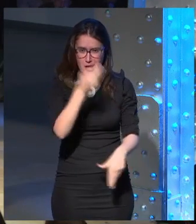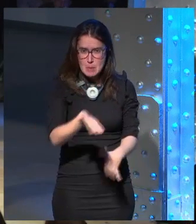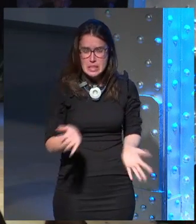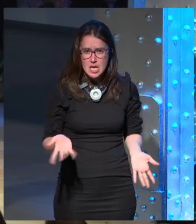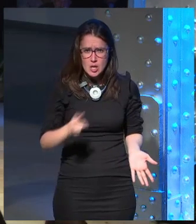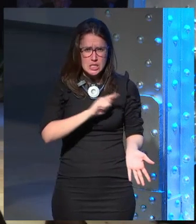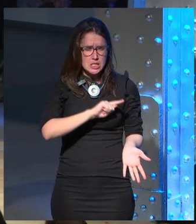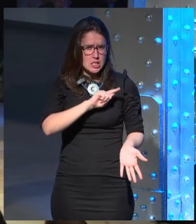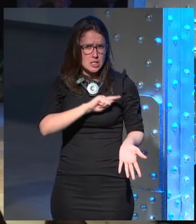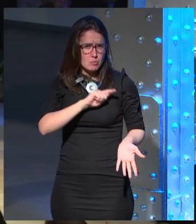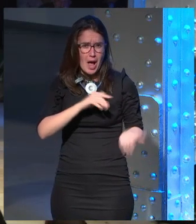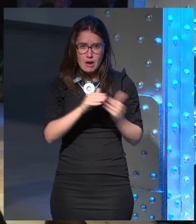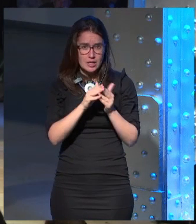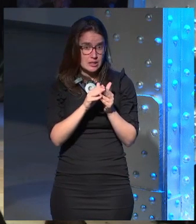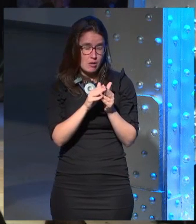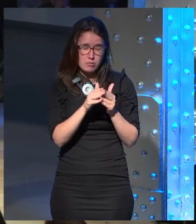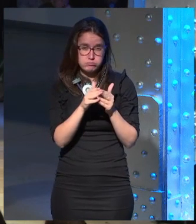me sentí muchísimo no poder volver a casa.